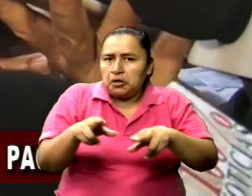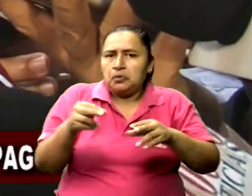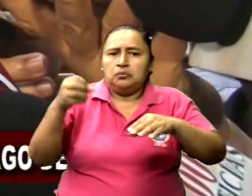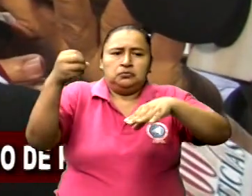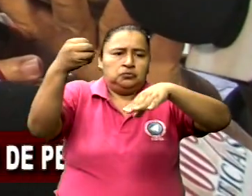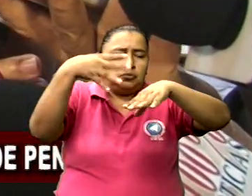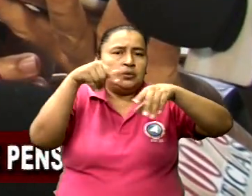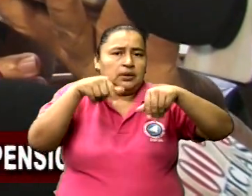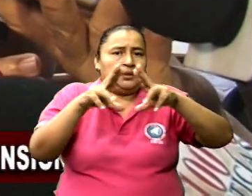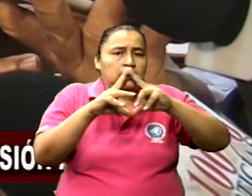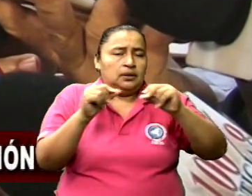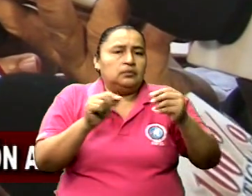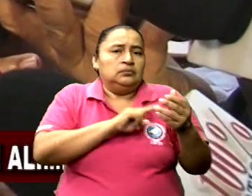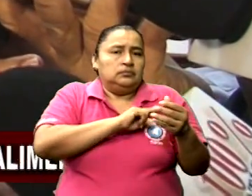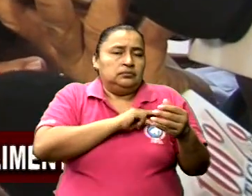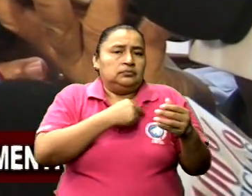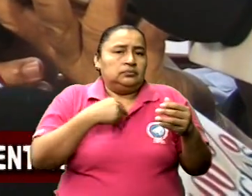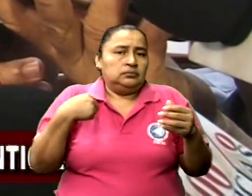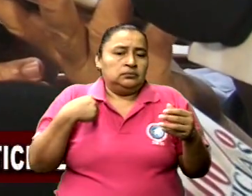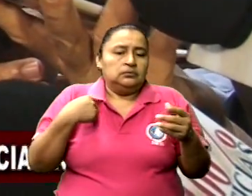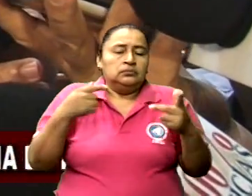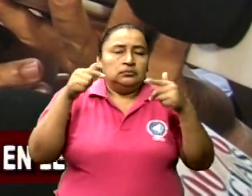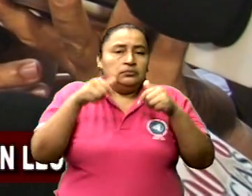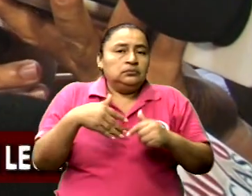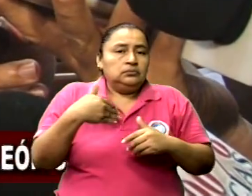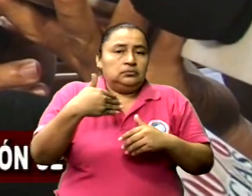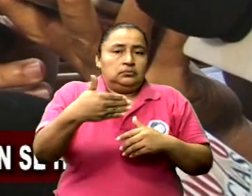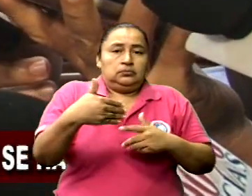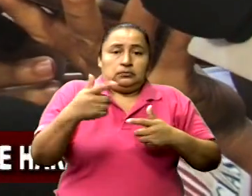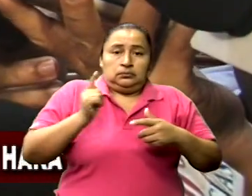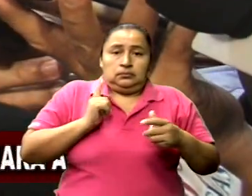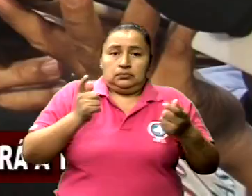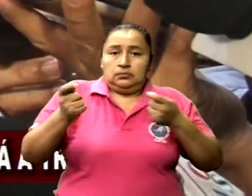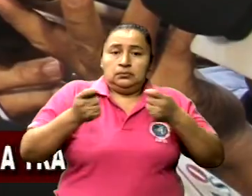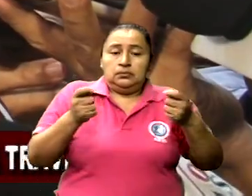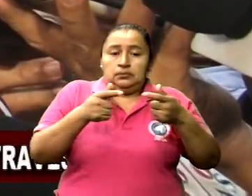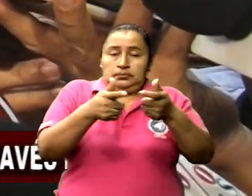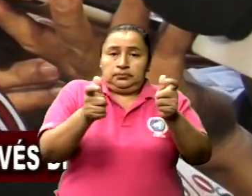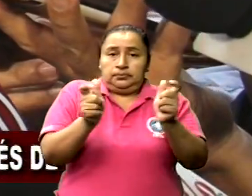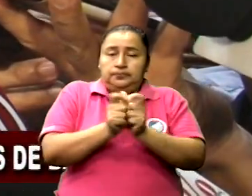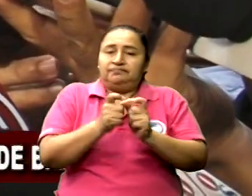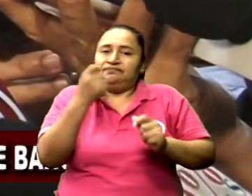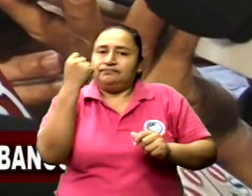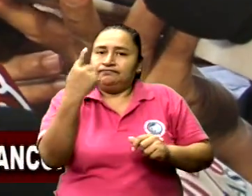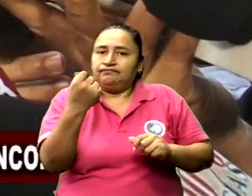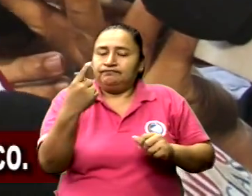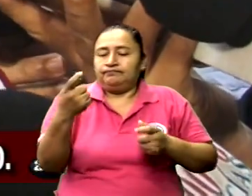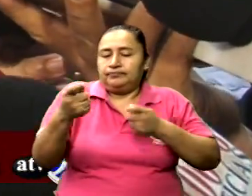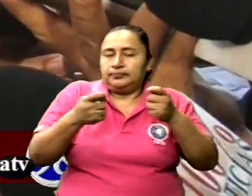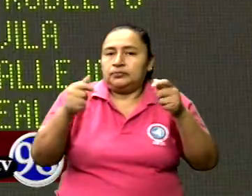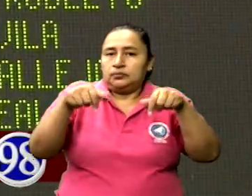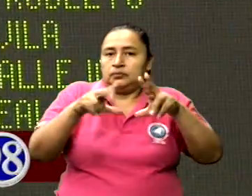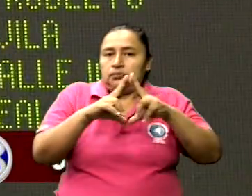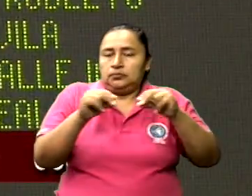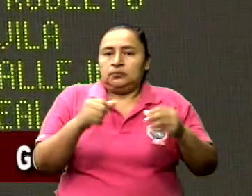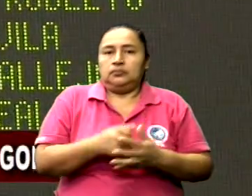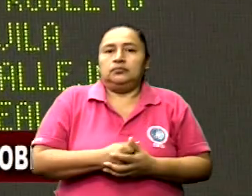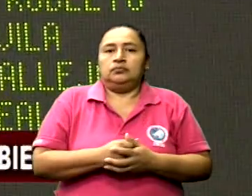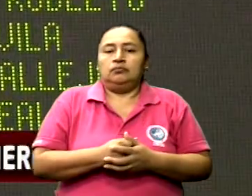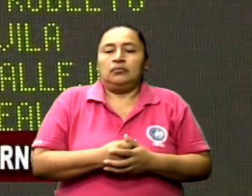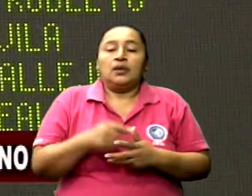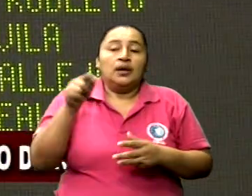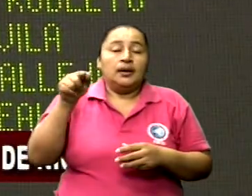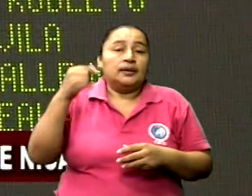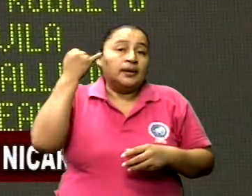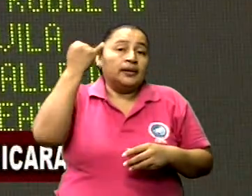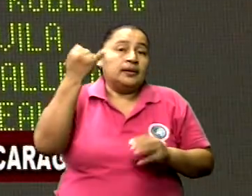Nicaragua y es un paso en la regulación de un sector que no estaba regulado en nuestro país. La